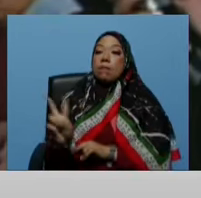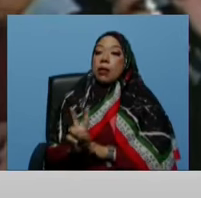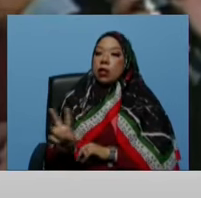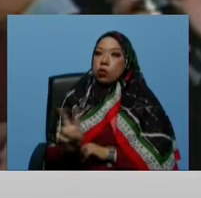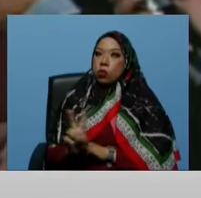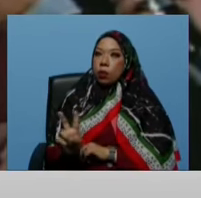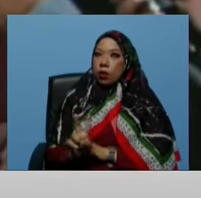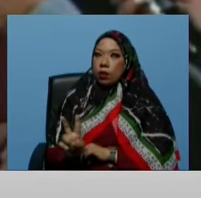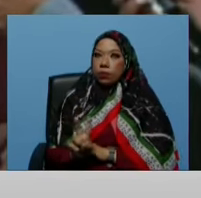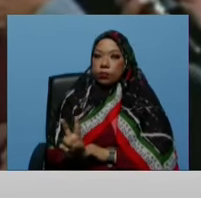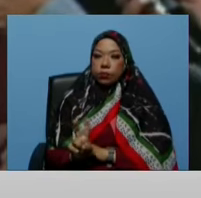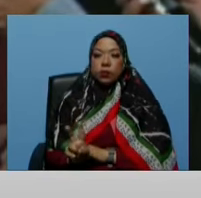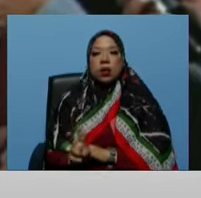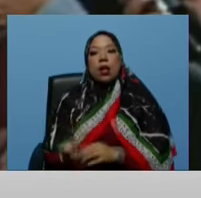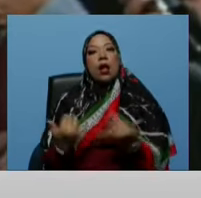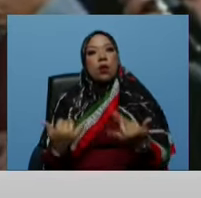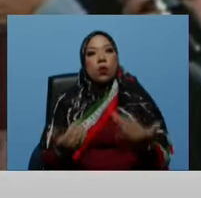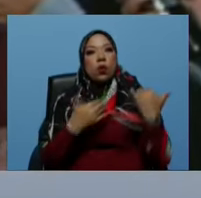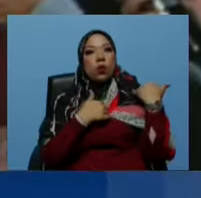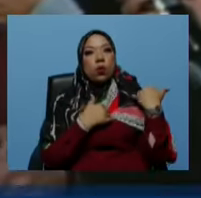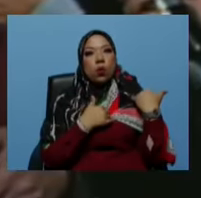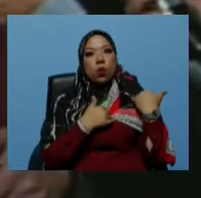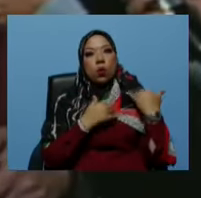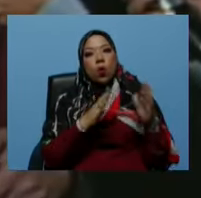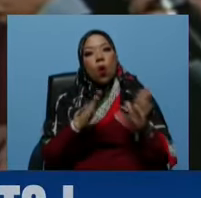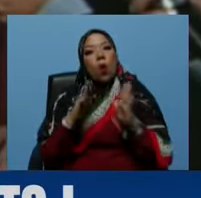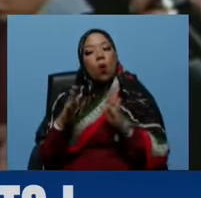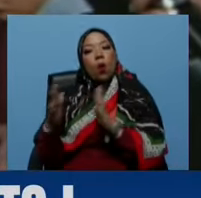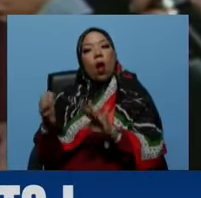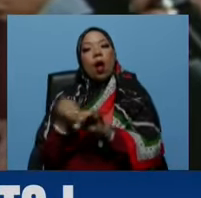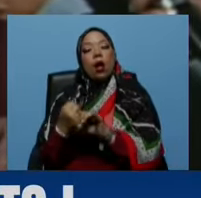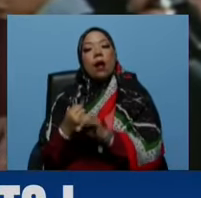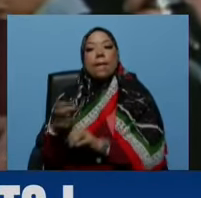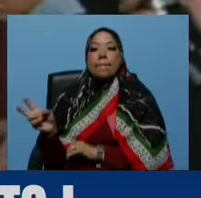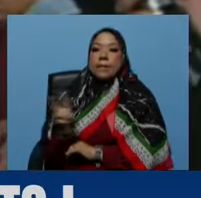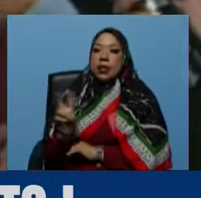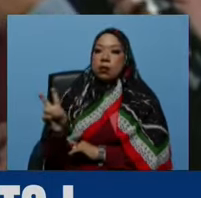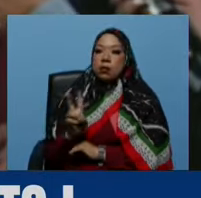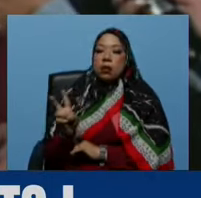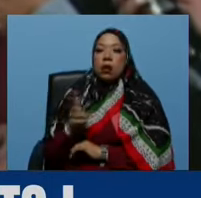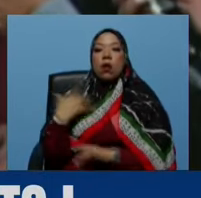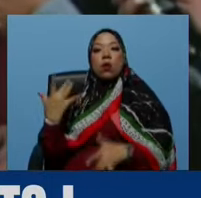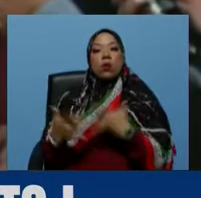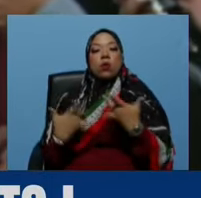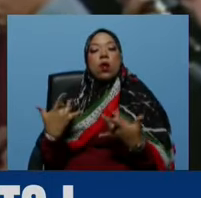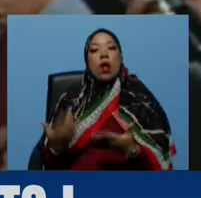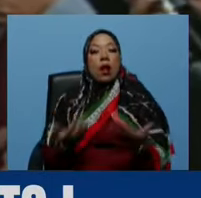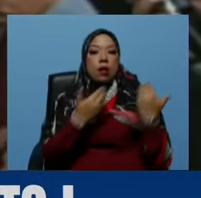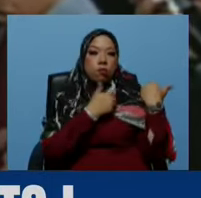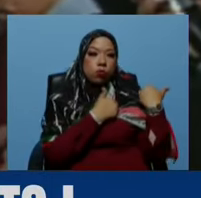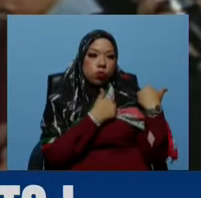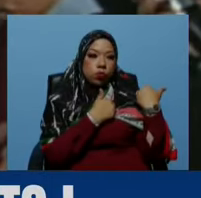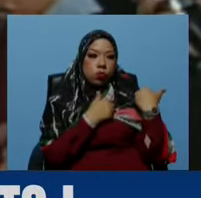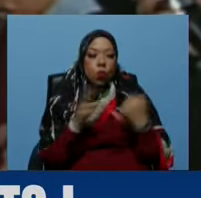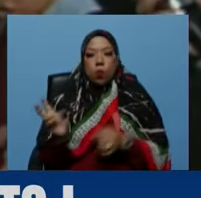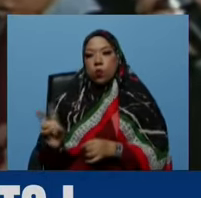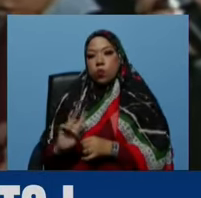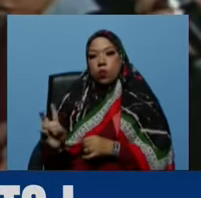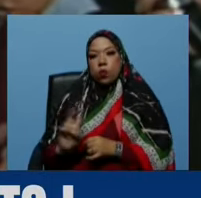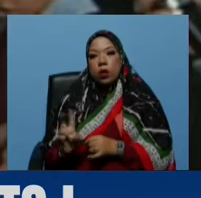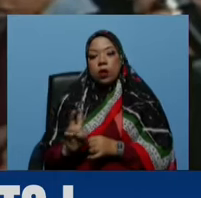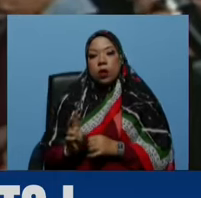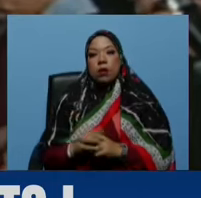pueda realmente restablecerse el orden en Venezuela y actuar con mucha responsabilidad con el país. Un país que